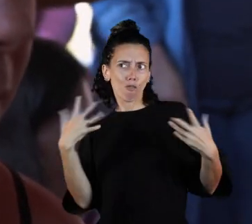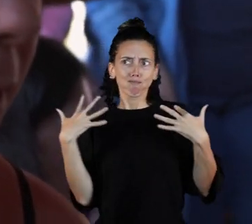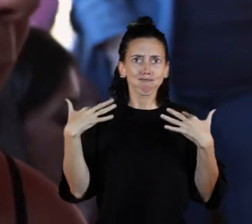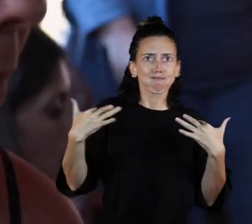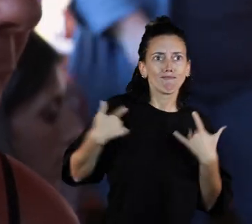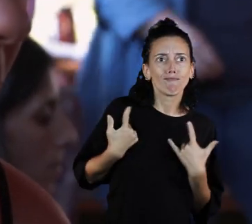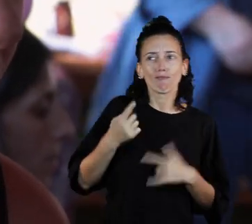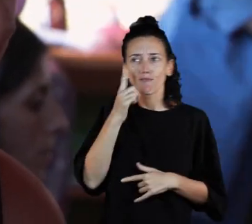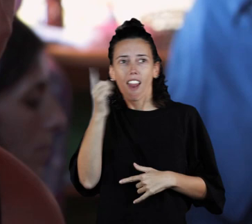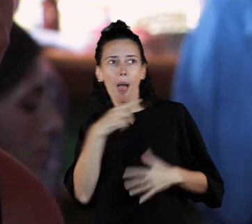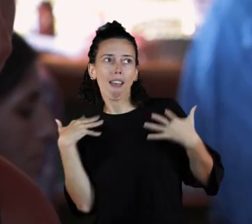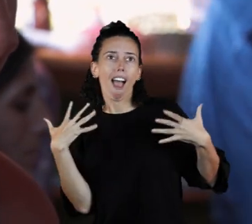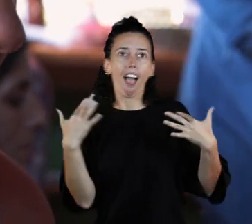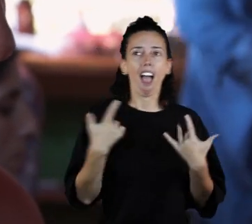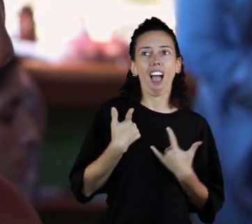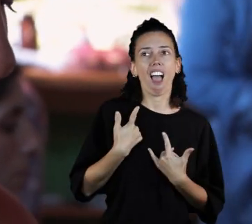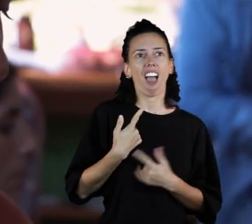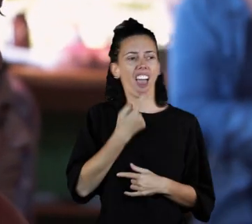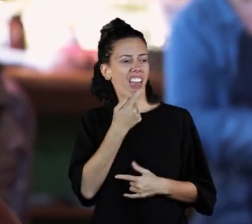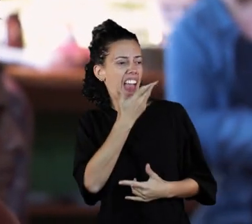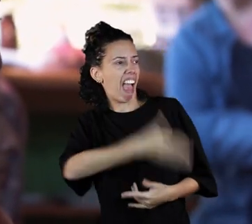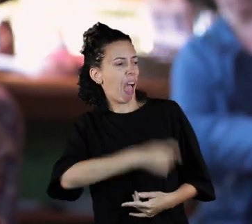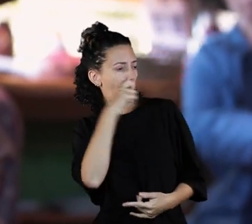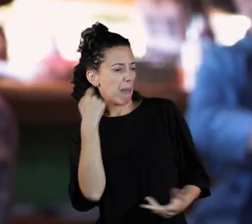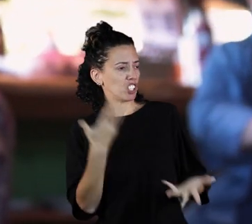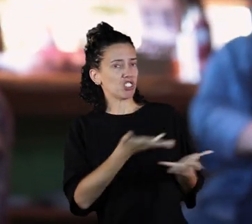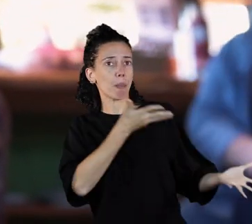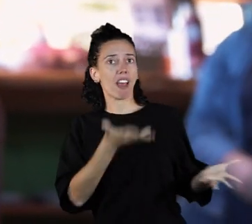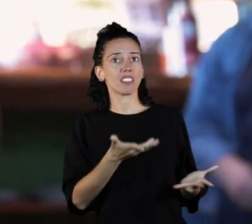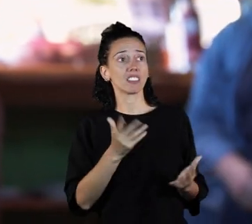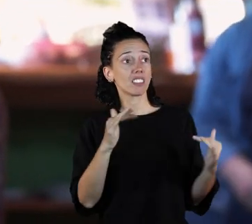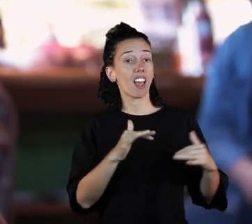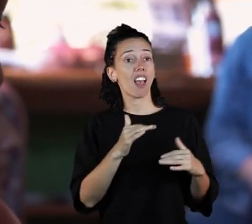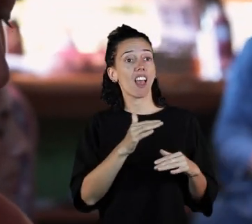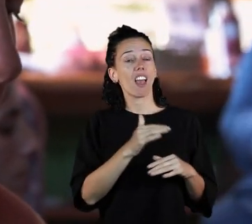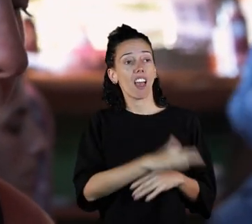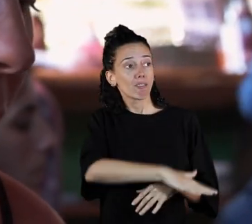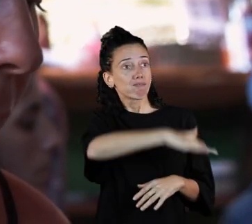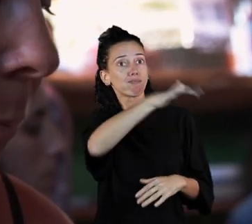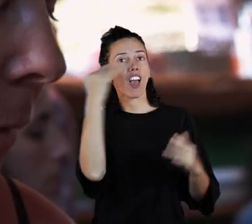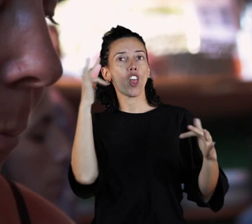fútbol y ser rápida y hábil. Me decían marimacho. En la adolescencia, algunos